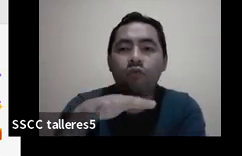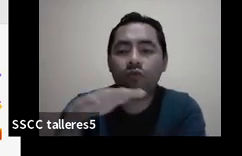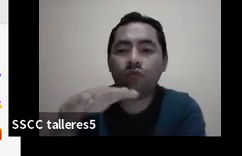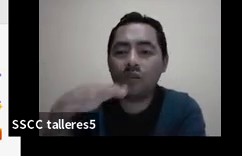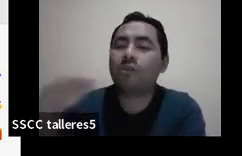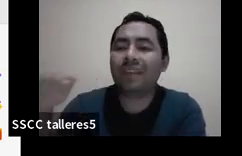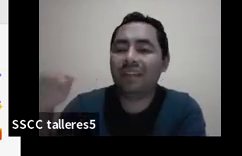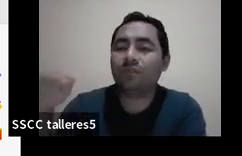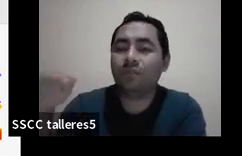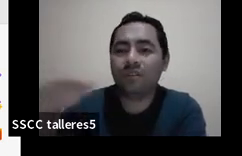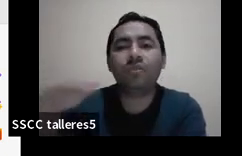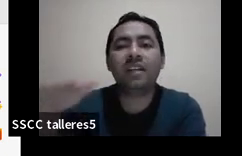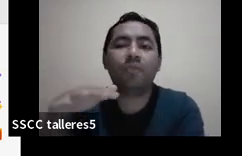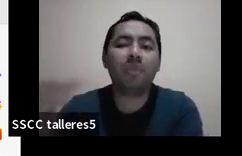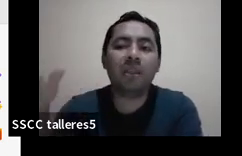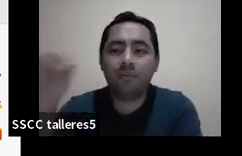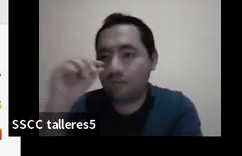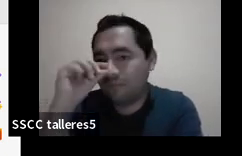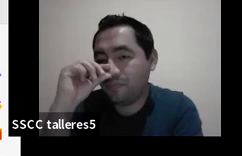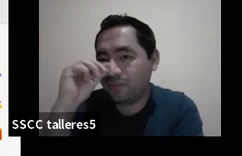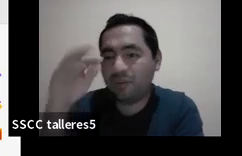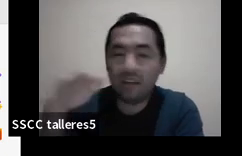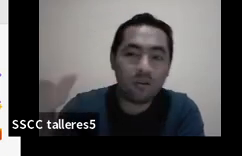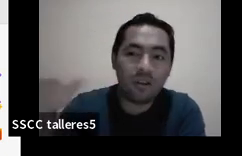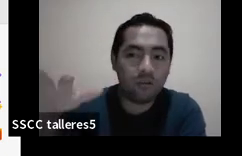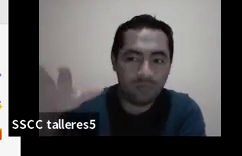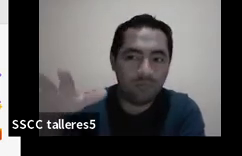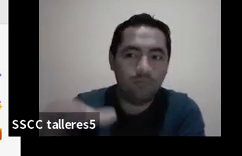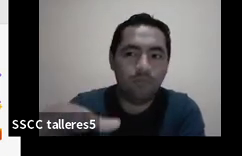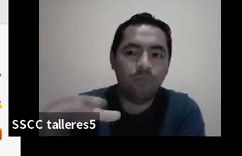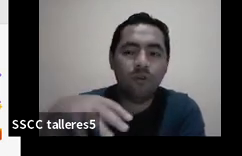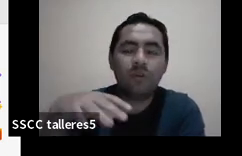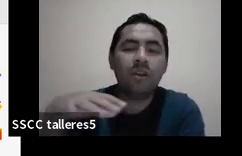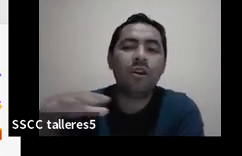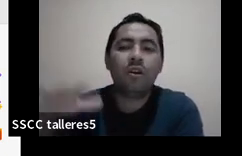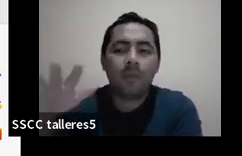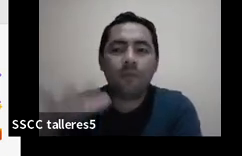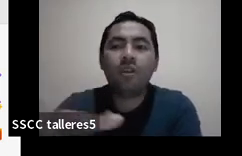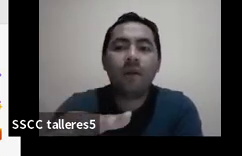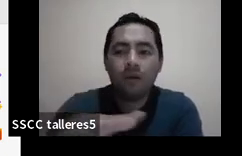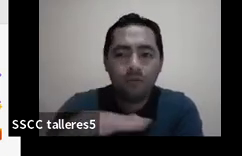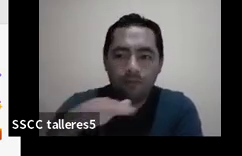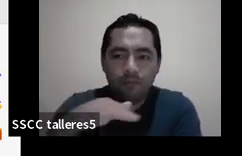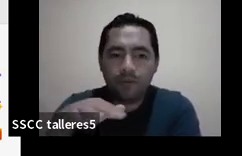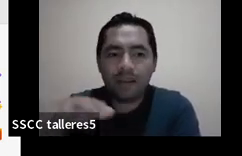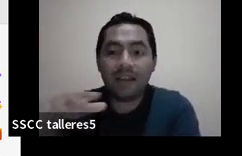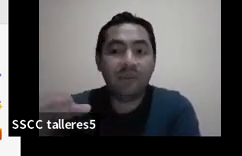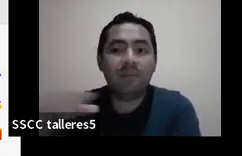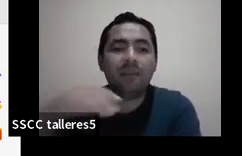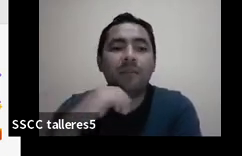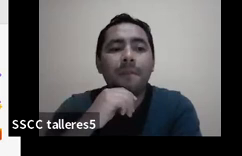que un alumno de quinto de secundaria promedio, ¿no? Entonces terminan el colegio muy, muy debajo,